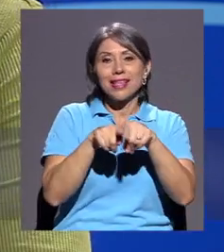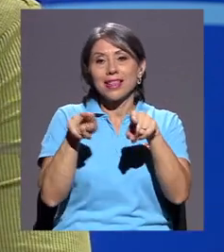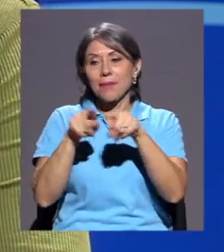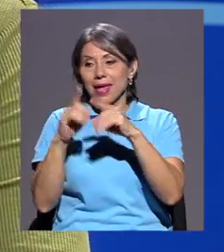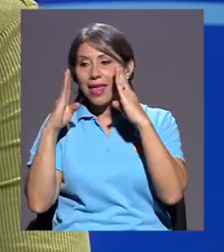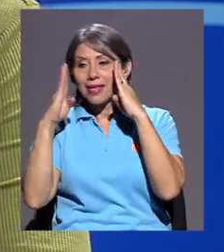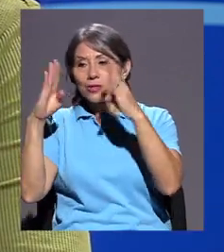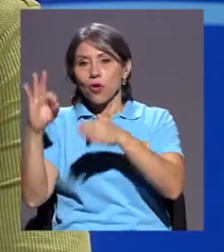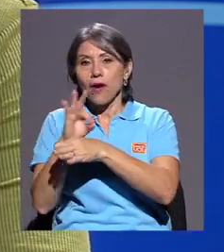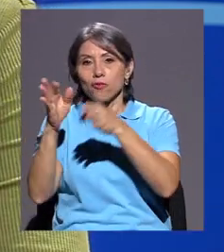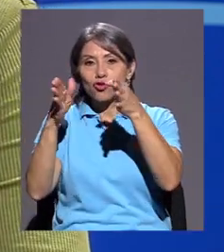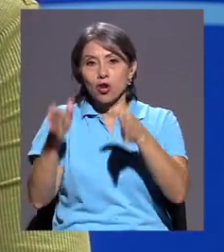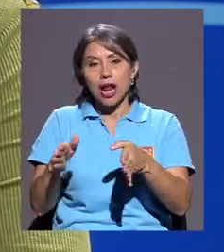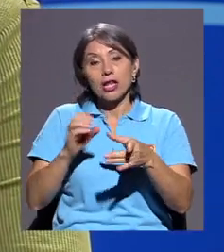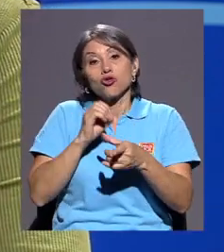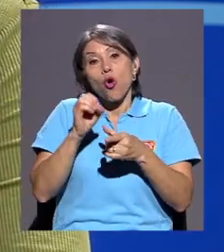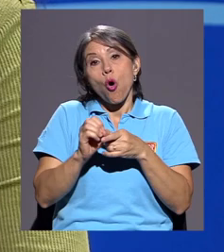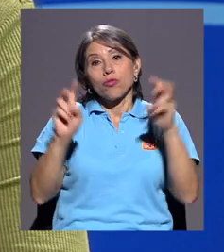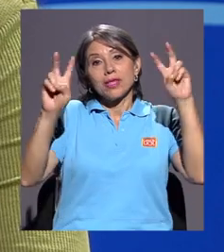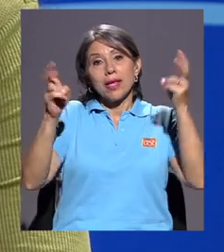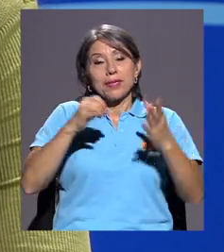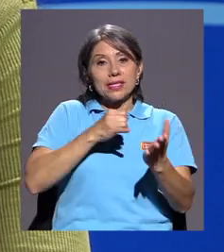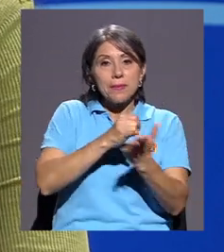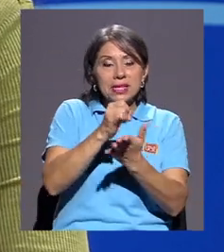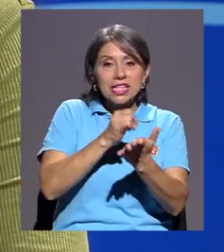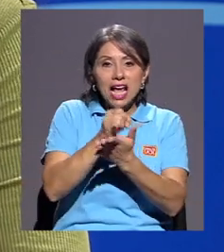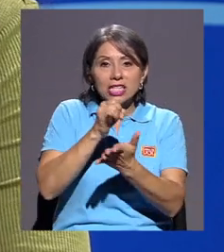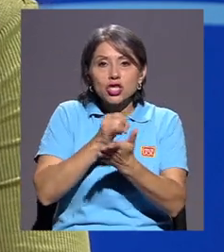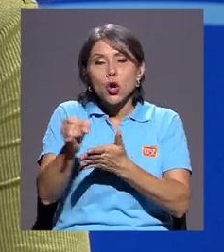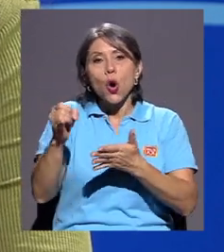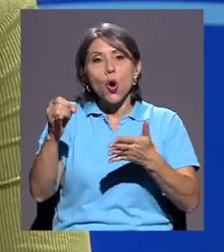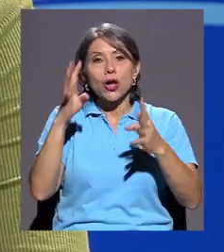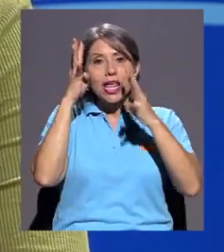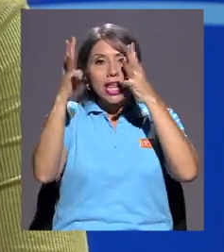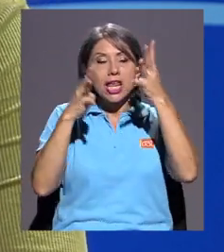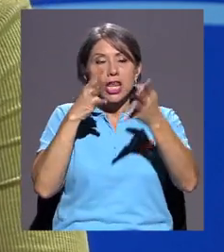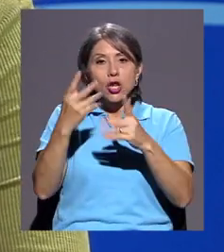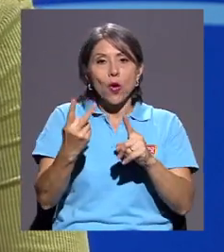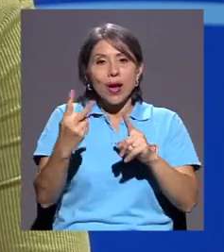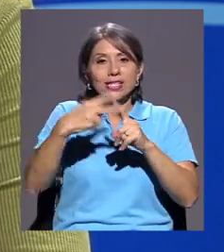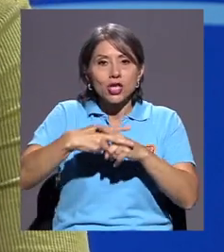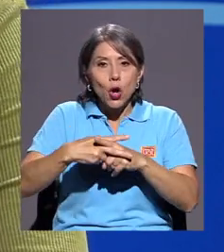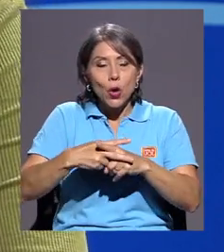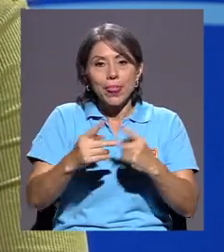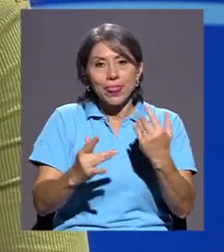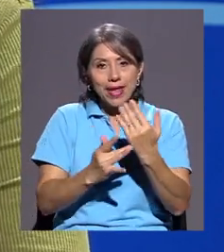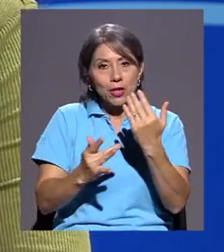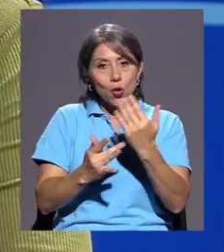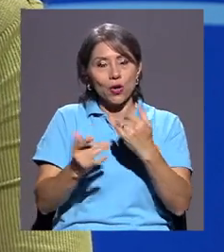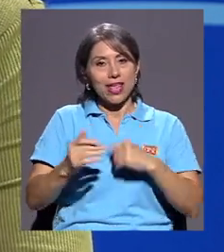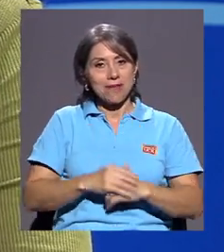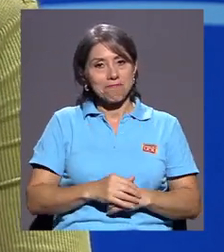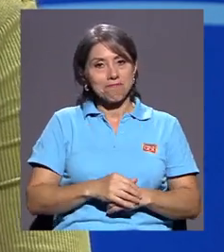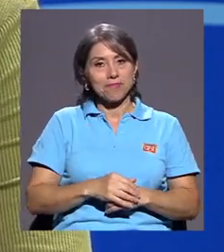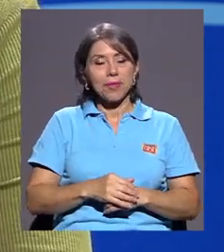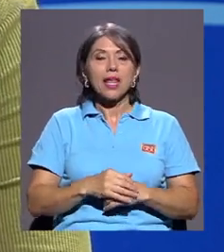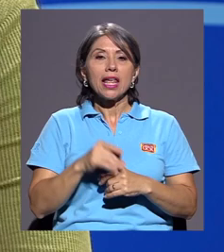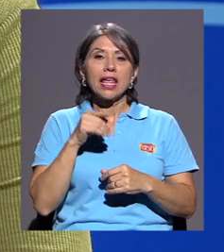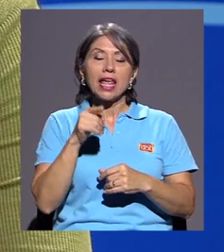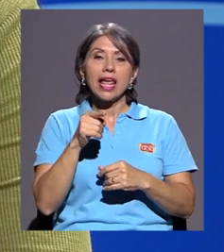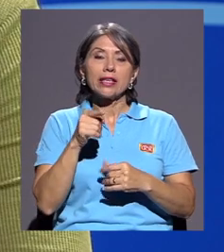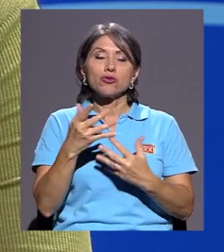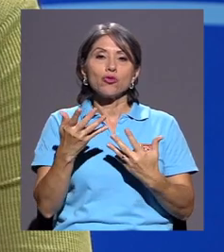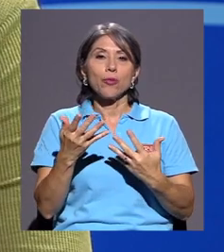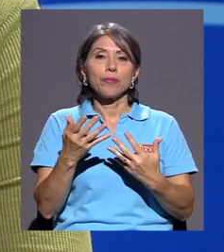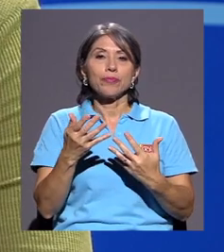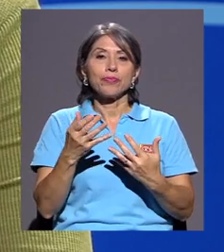la atención a funcionarios o en temáticas de investigación, innovación, tecnología, ¿verdad?, que tiene que ver con